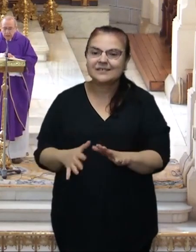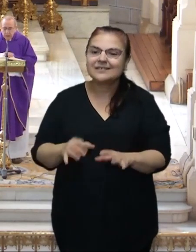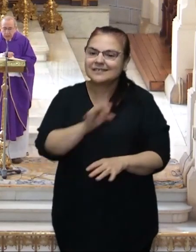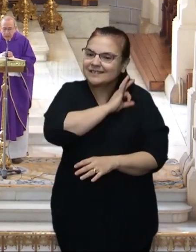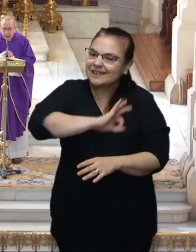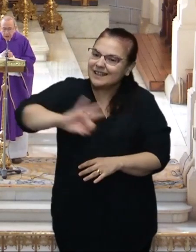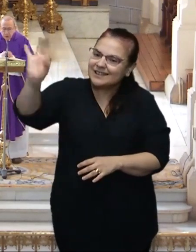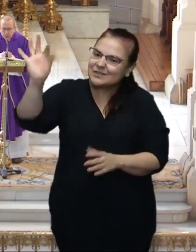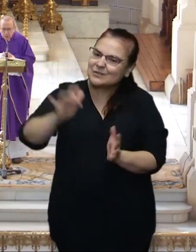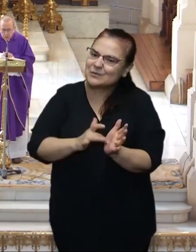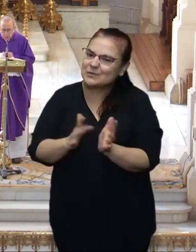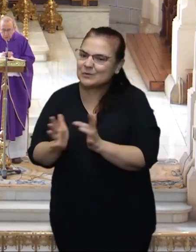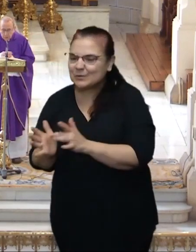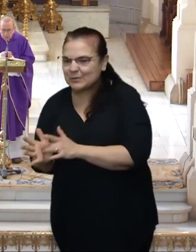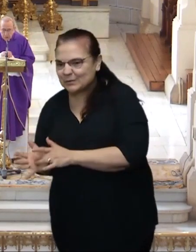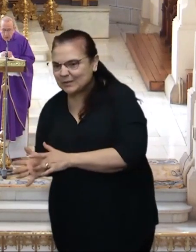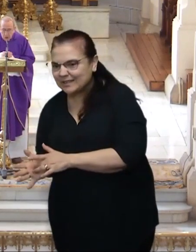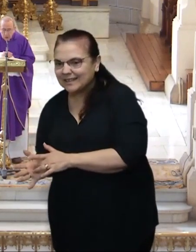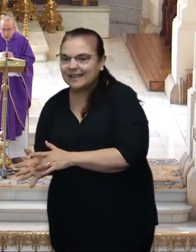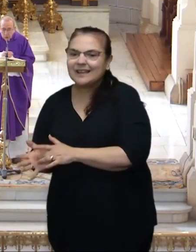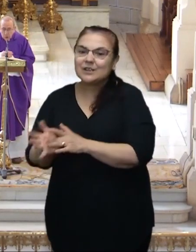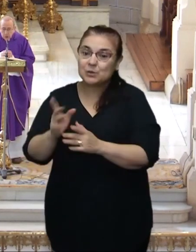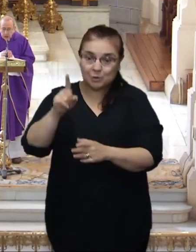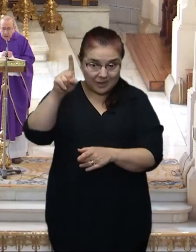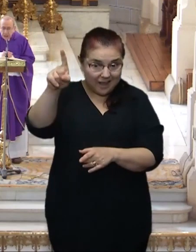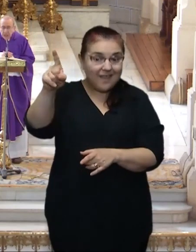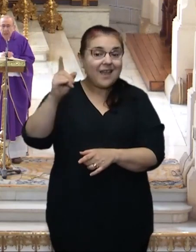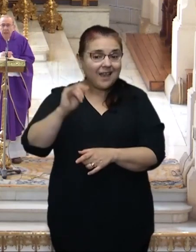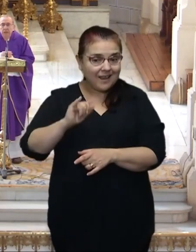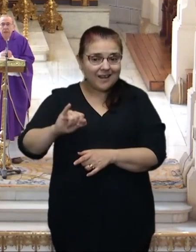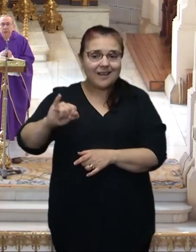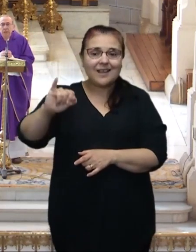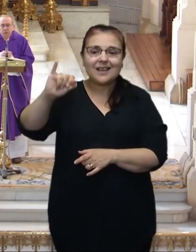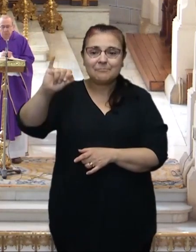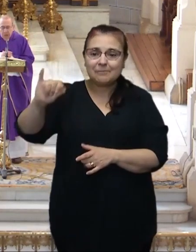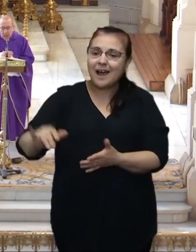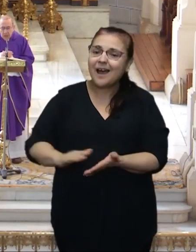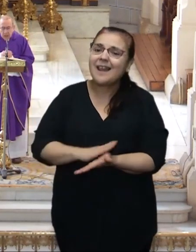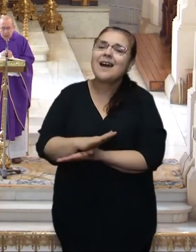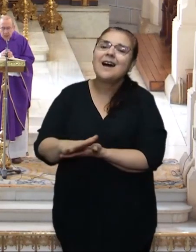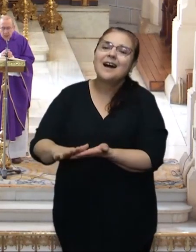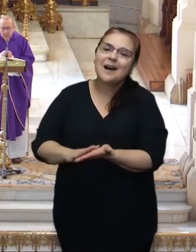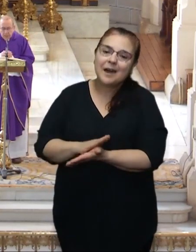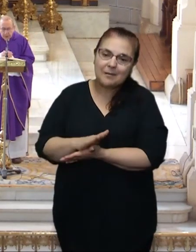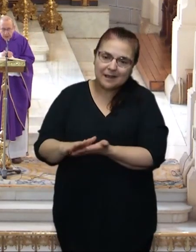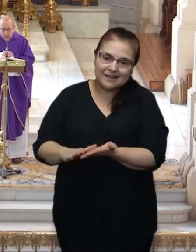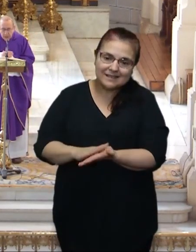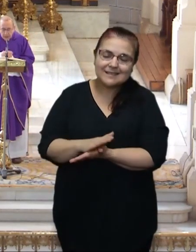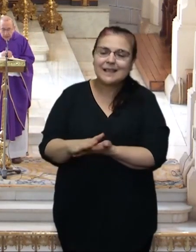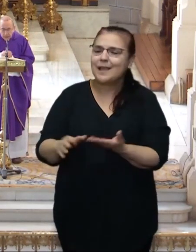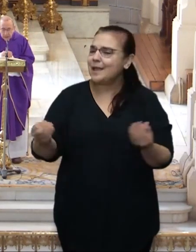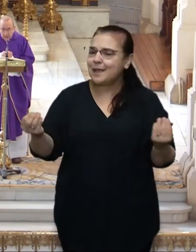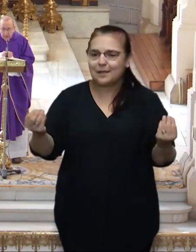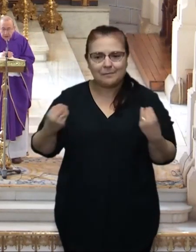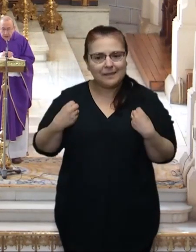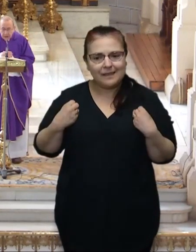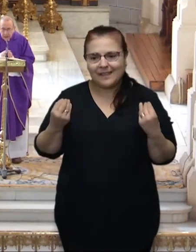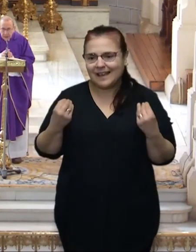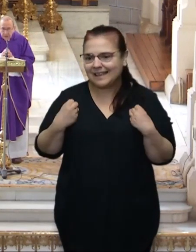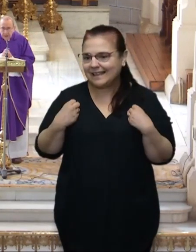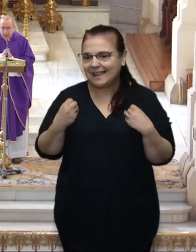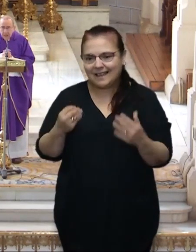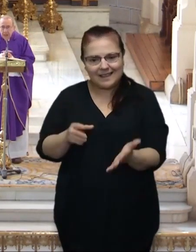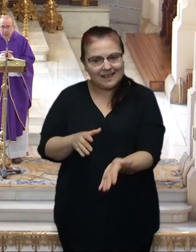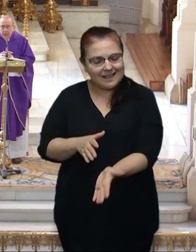Señor Jesús, tú tienes palabras de